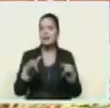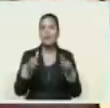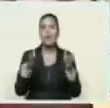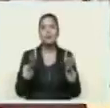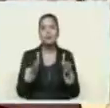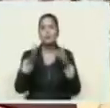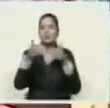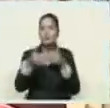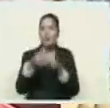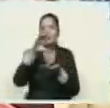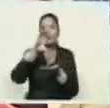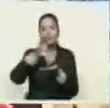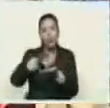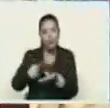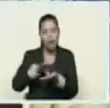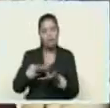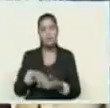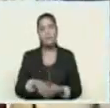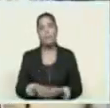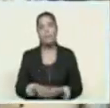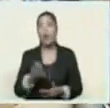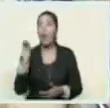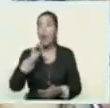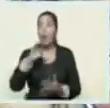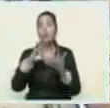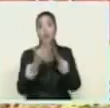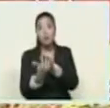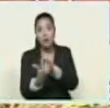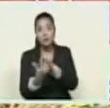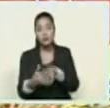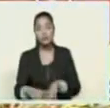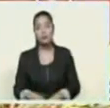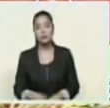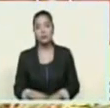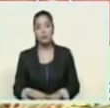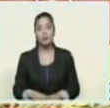apartamento en una ciudad o en un rancho